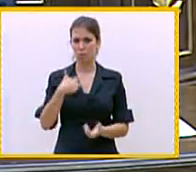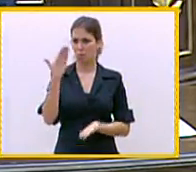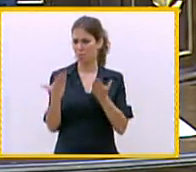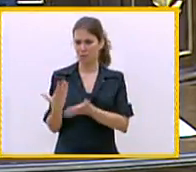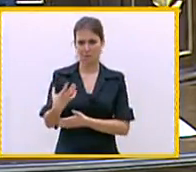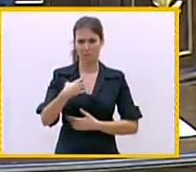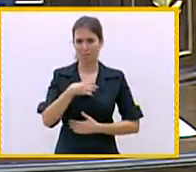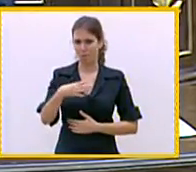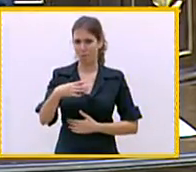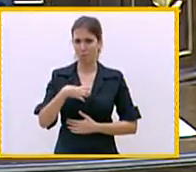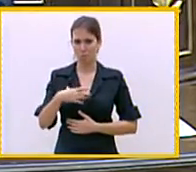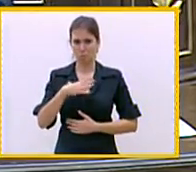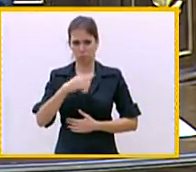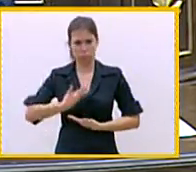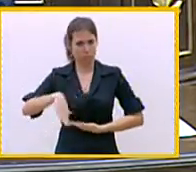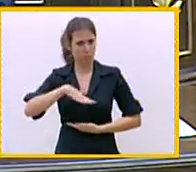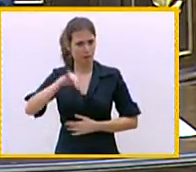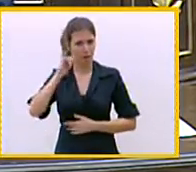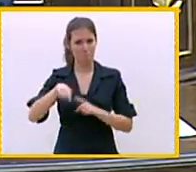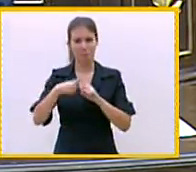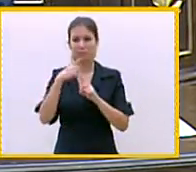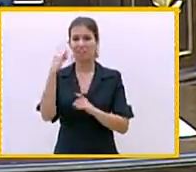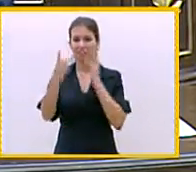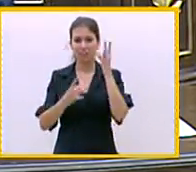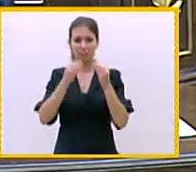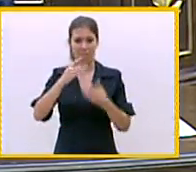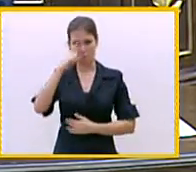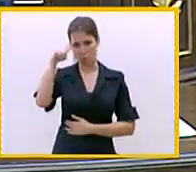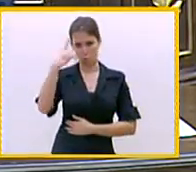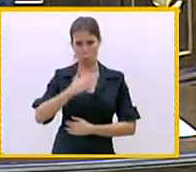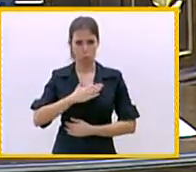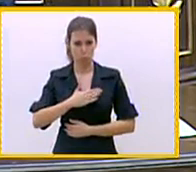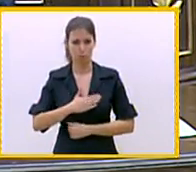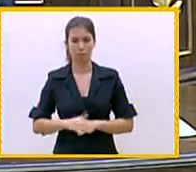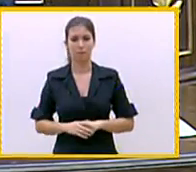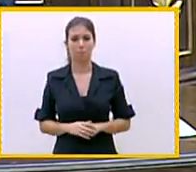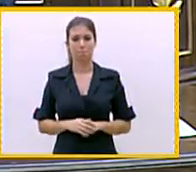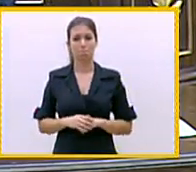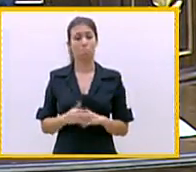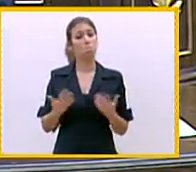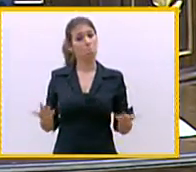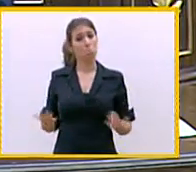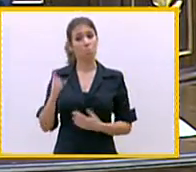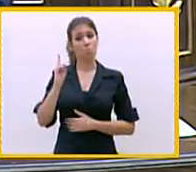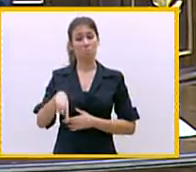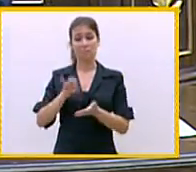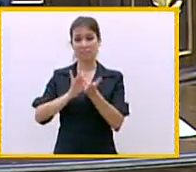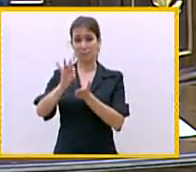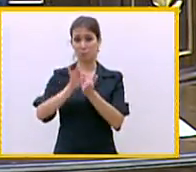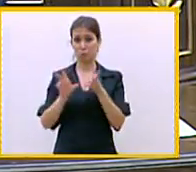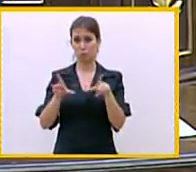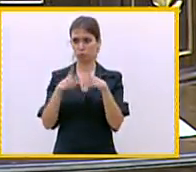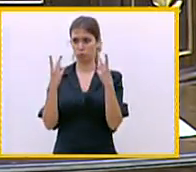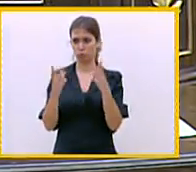en nuestra capacidad y creatividad cultural. Disfrutamos de un nivel de servicios públicos muy